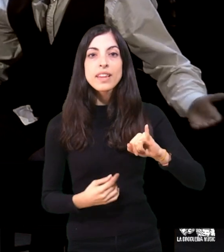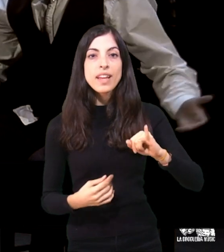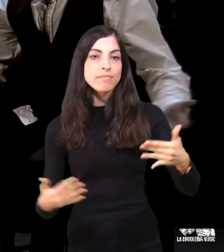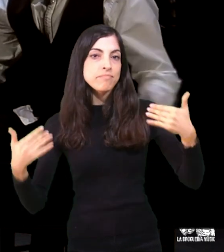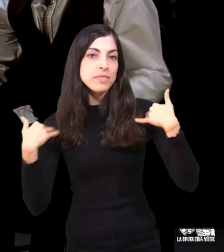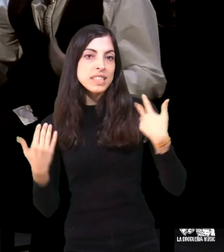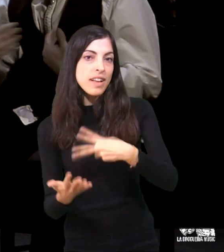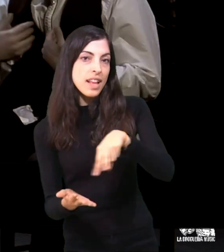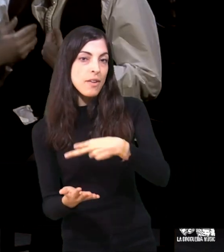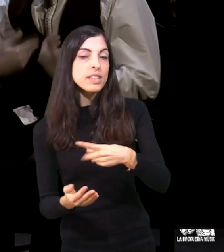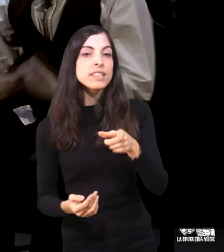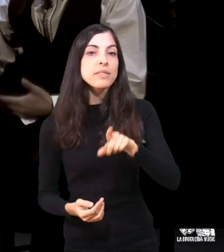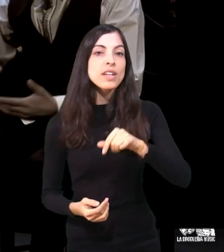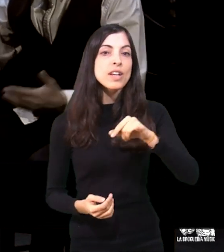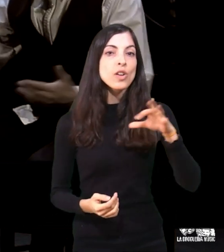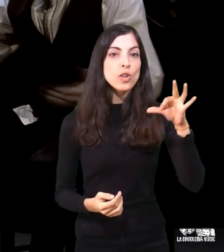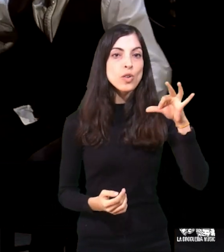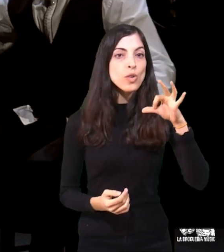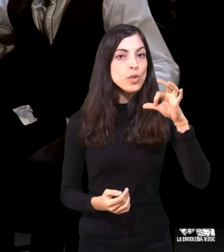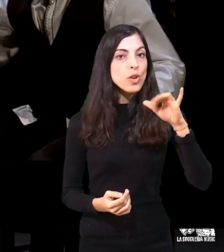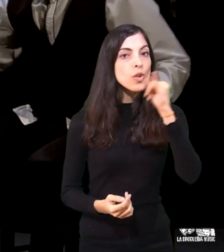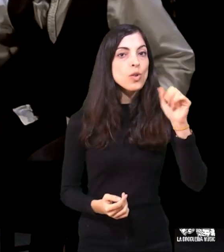Rafa del Valle de los coros y palmas.